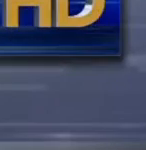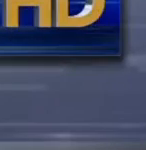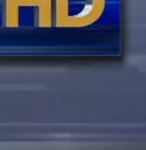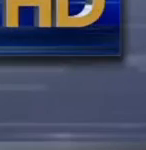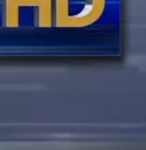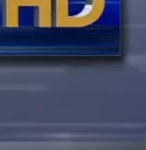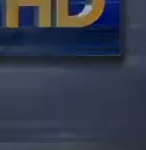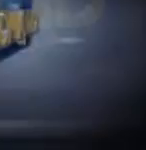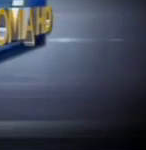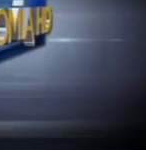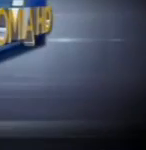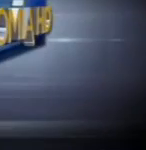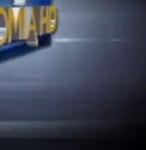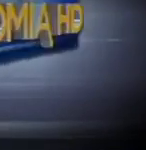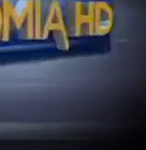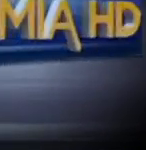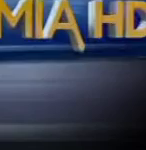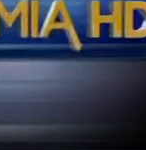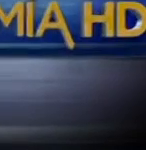Mucho.